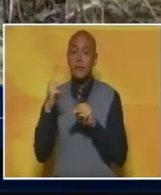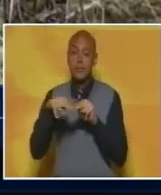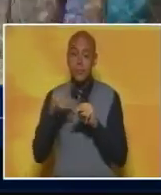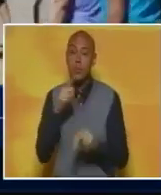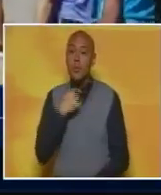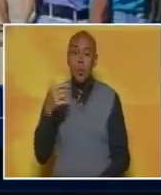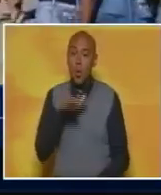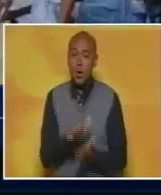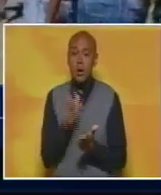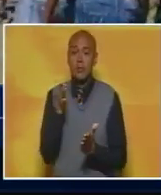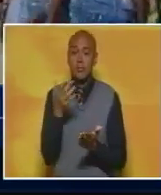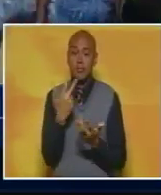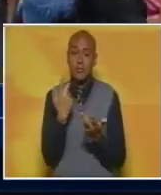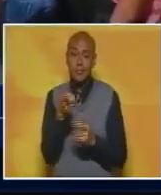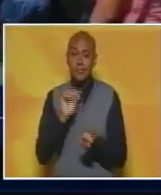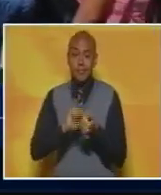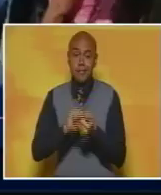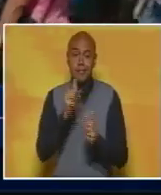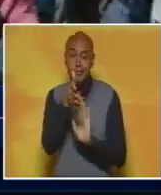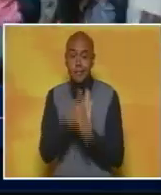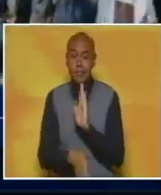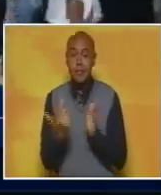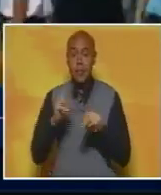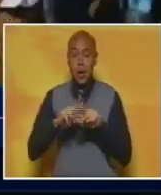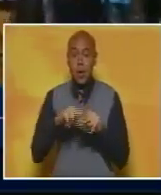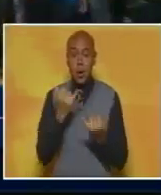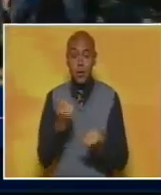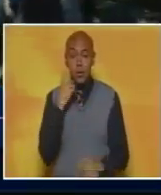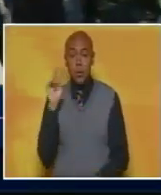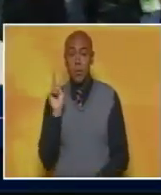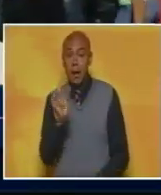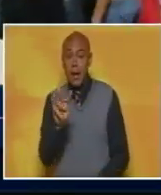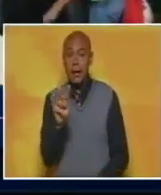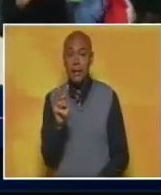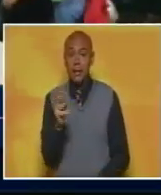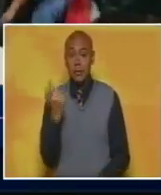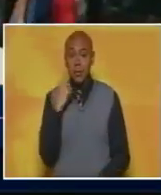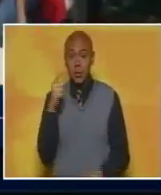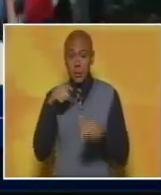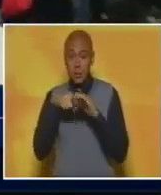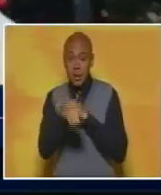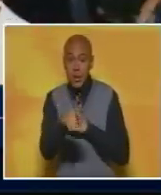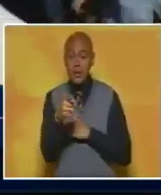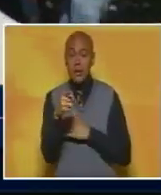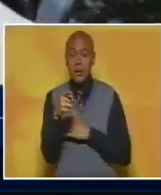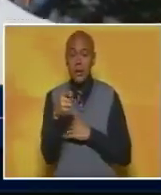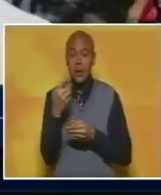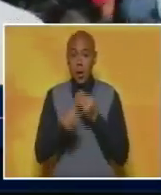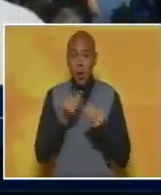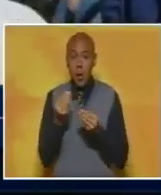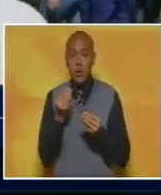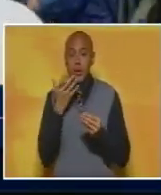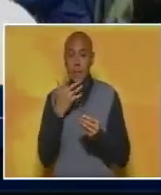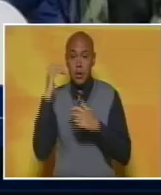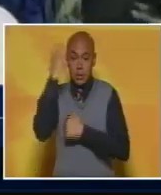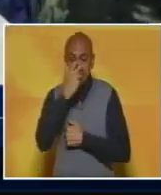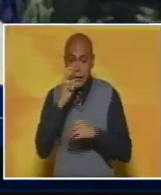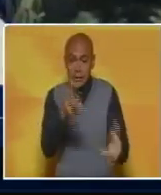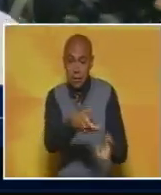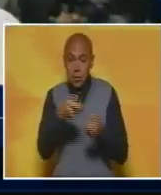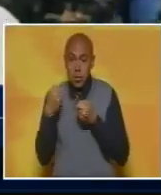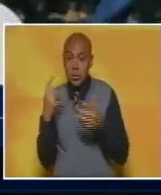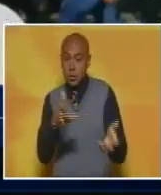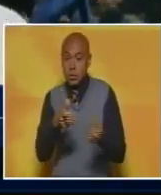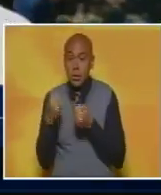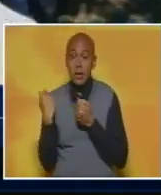murieron calcinados. Al momento de producirse eso, bueno, me tocó entrar ahí adentro e improvisar con un edredón para irlo sacando poco a